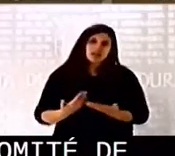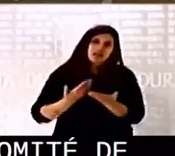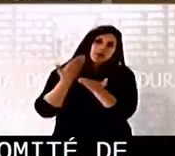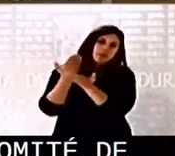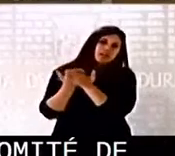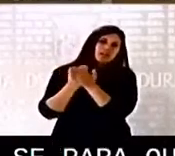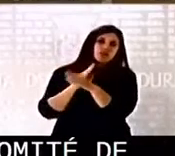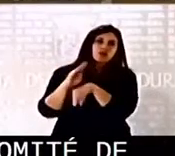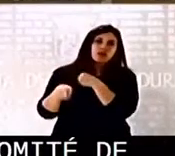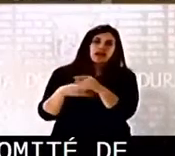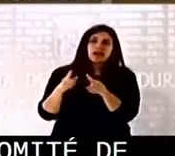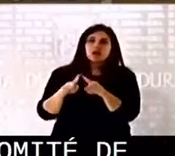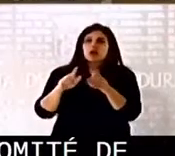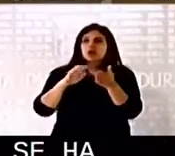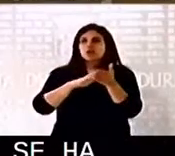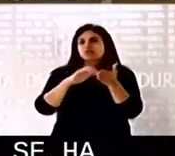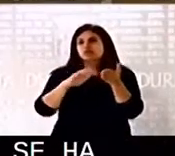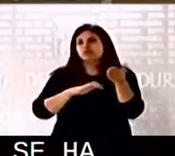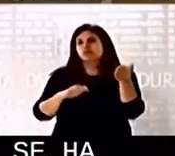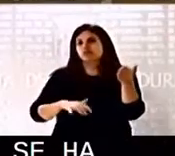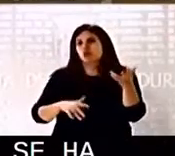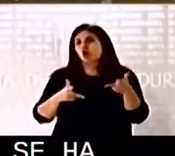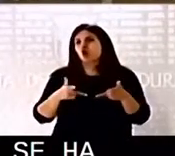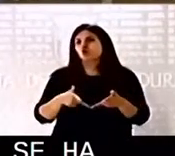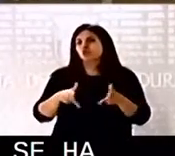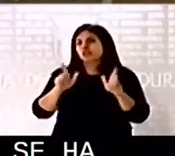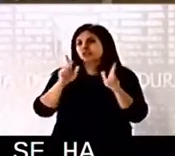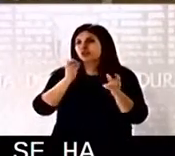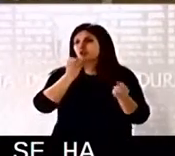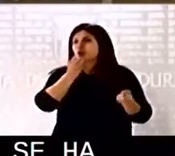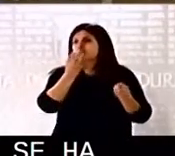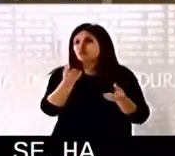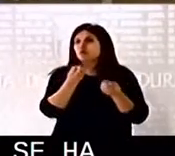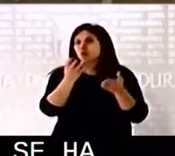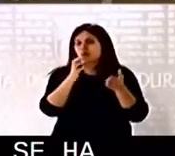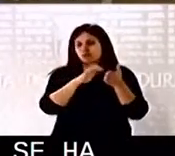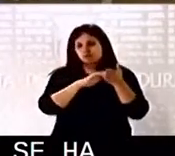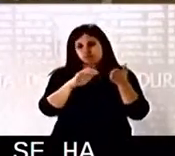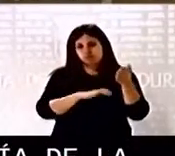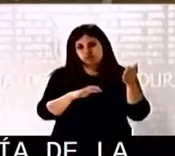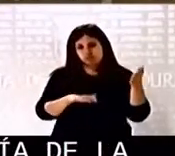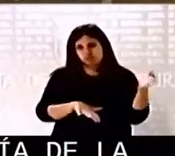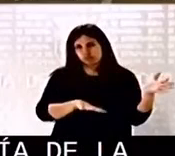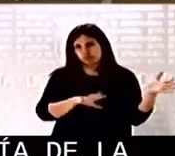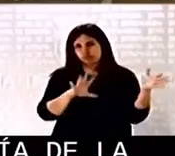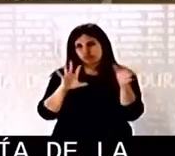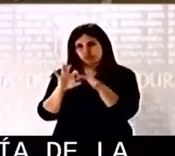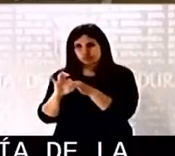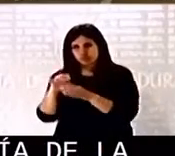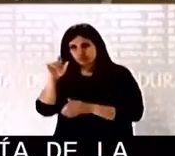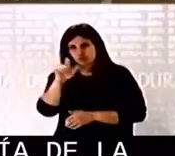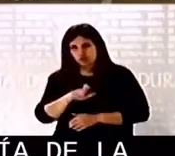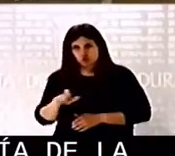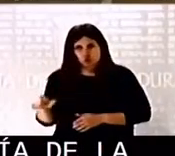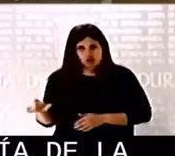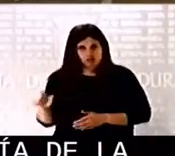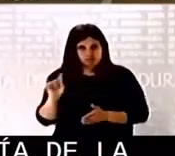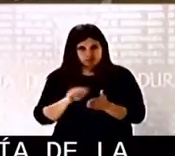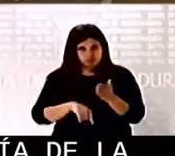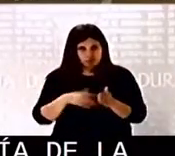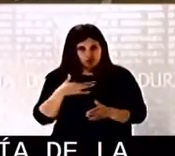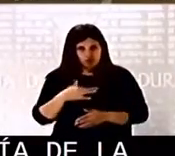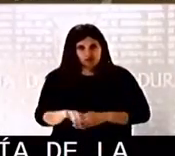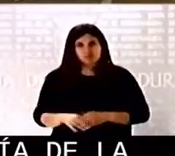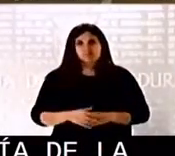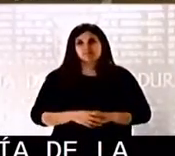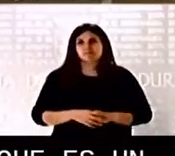ese consentimiento informado estuviese acorde a la autonomía de la persona, a la autonomía del paciente. Creo que es